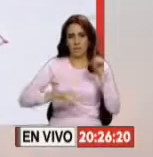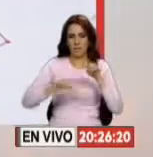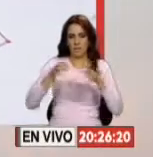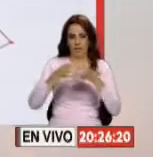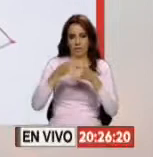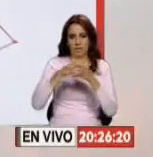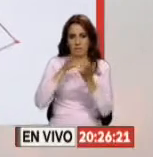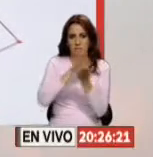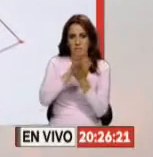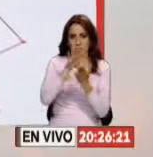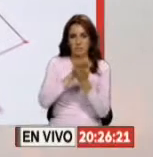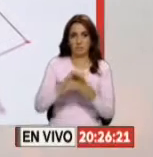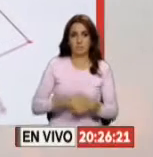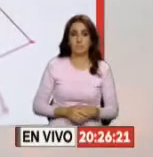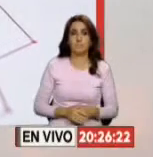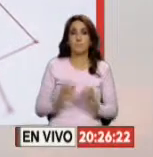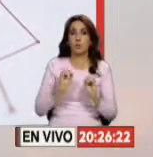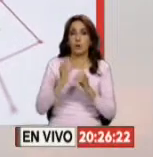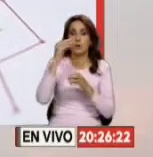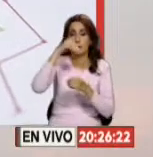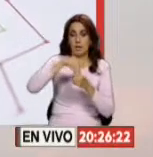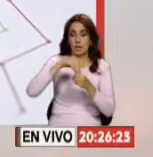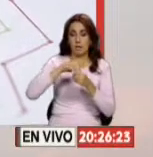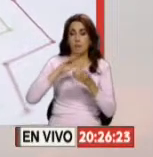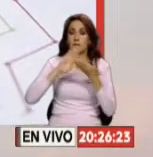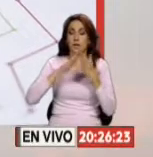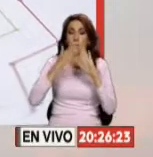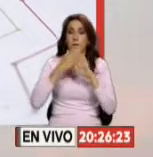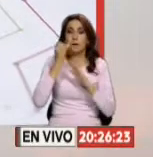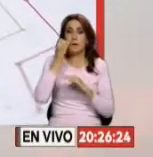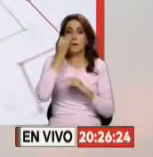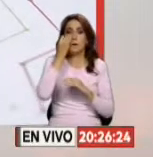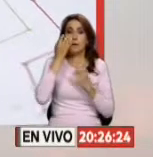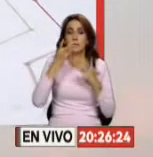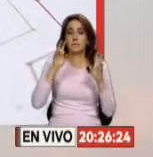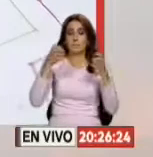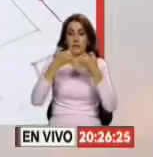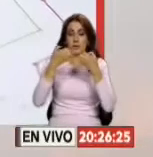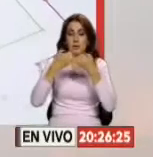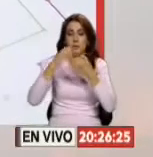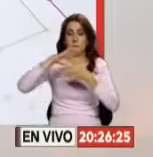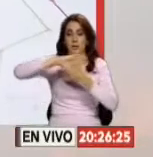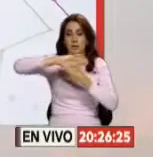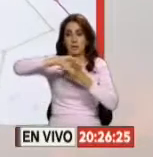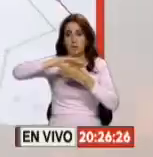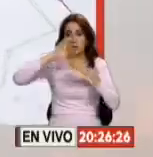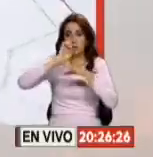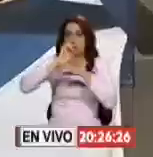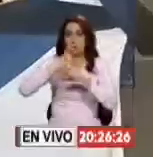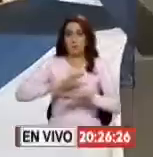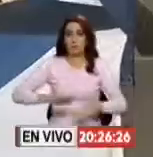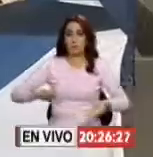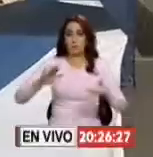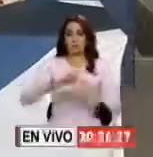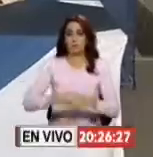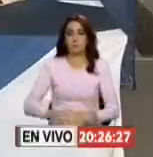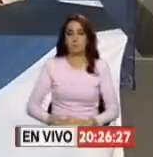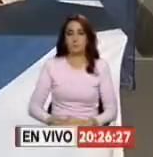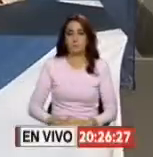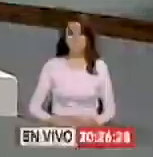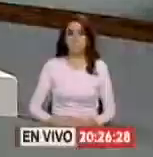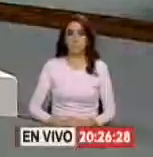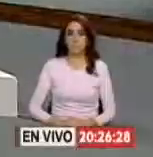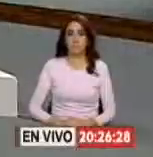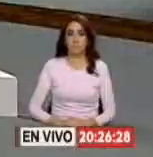Electorales, AWEF, el Fondo de Desarrollo de Pueblos Indígenas de América Latina y el Cuerpo Diplomático Acreditado en Ecuador. Valeria Villarroel,